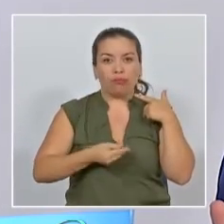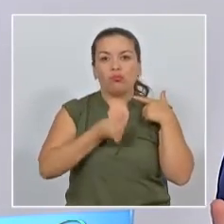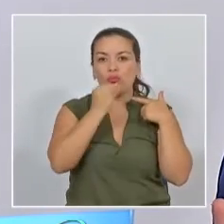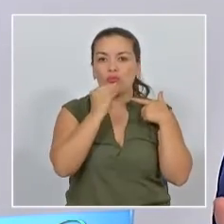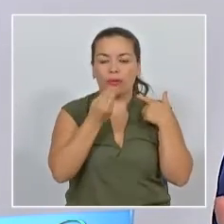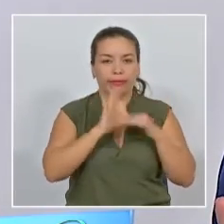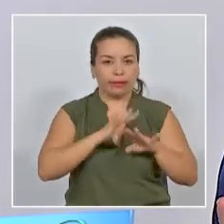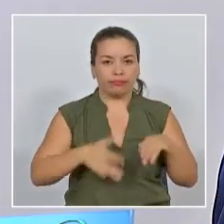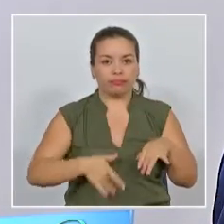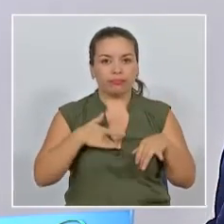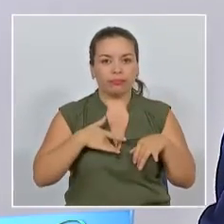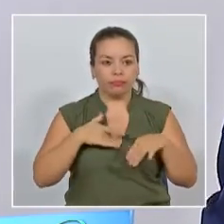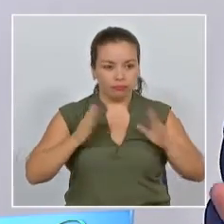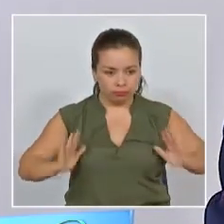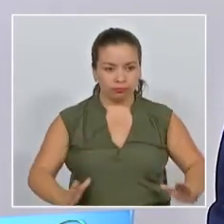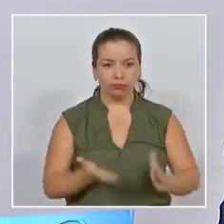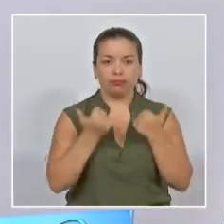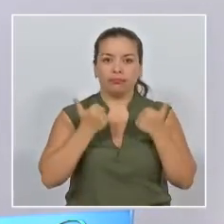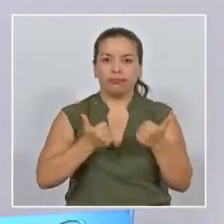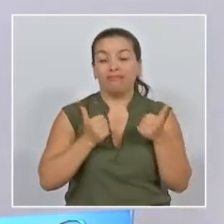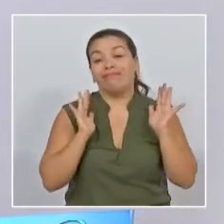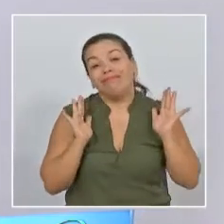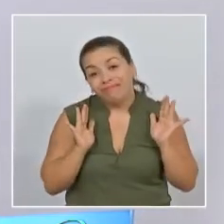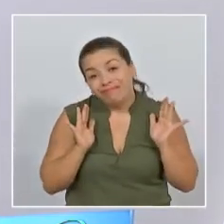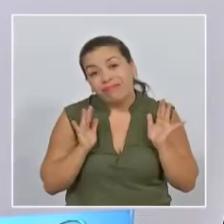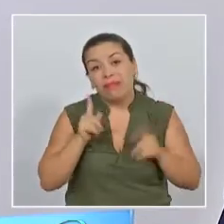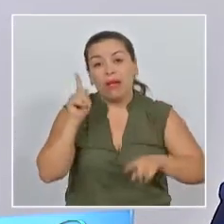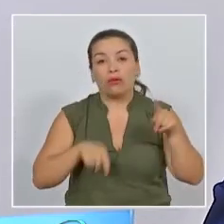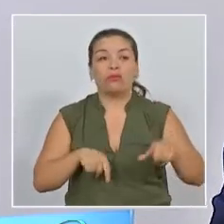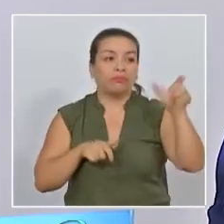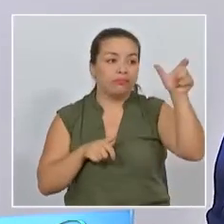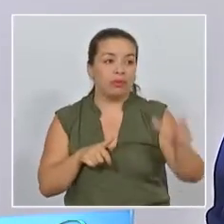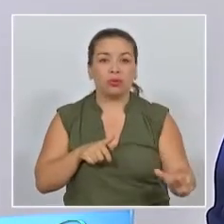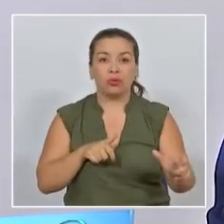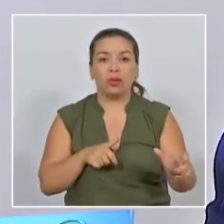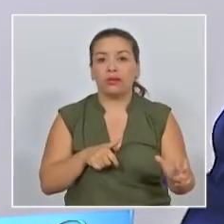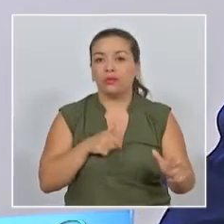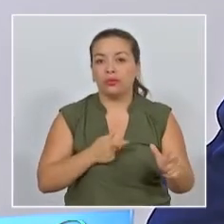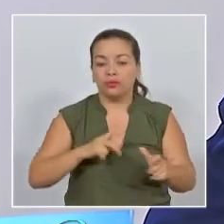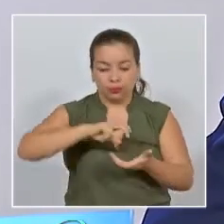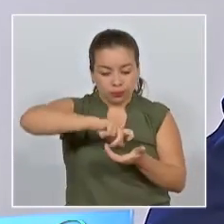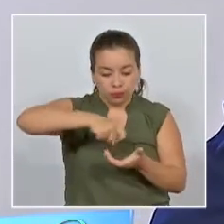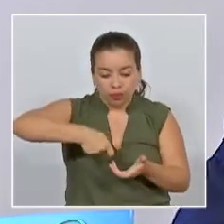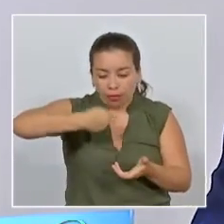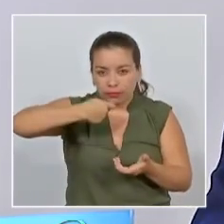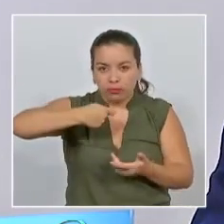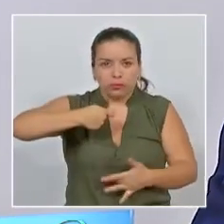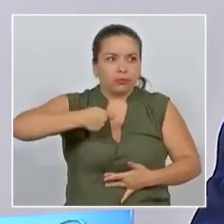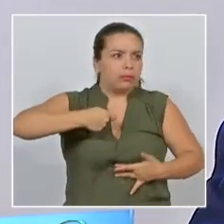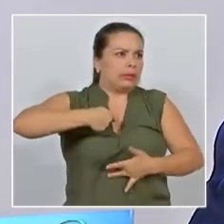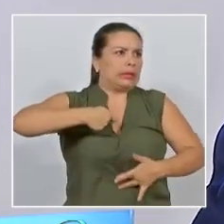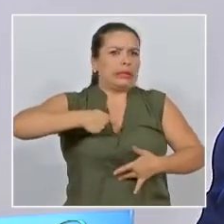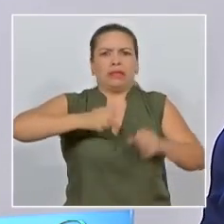adelante una gastritis. Pero habrá personas que prueban el limón y las mata. La gastritis es terrible. ¿Por qué? Porque